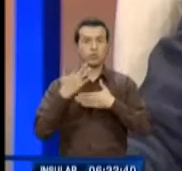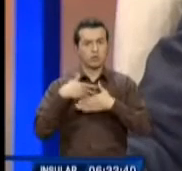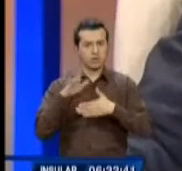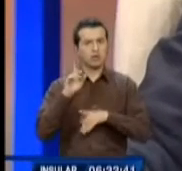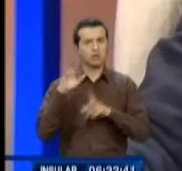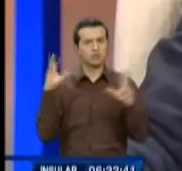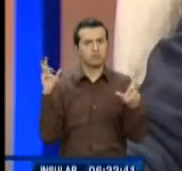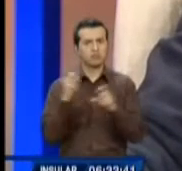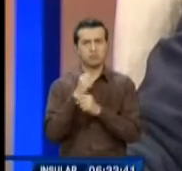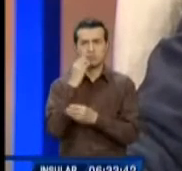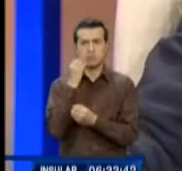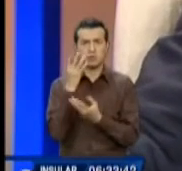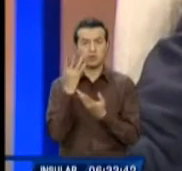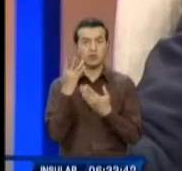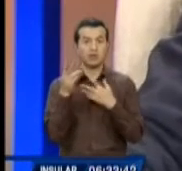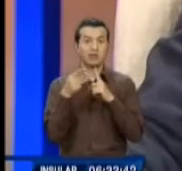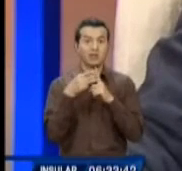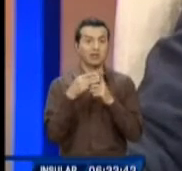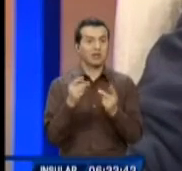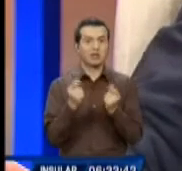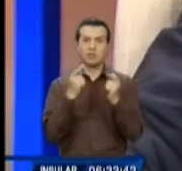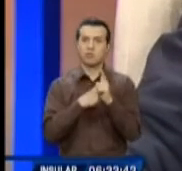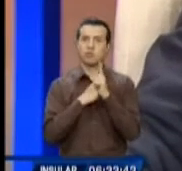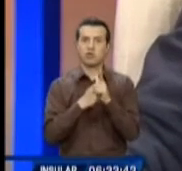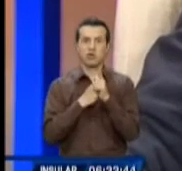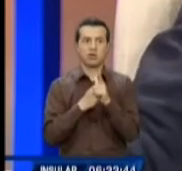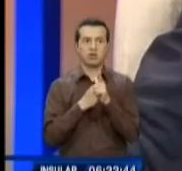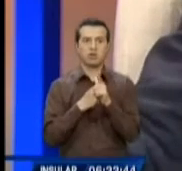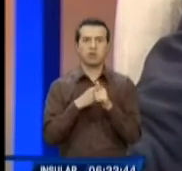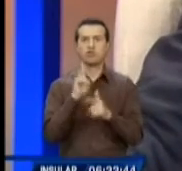pequeñas pastillas. El tema es que el Internet es de consumo inmediato. La gente no